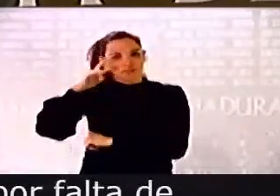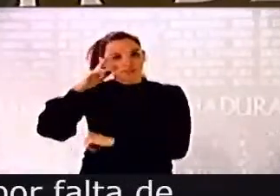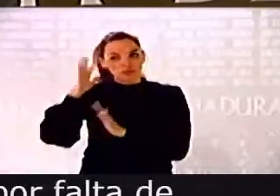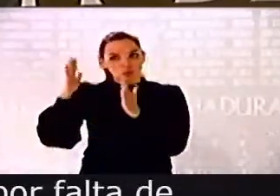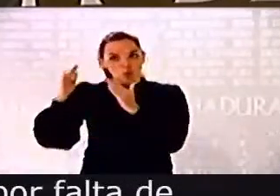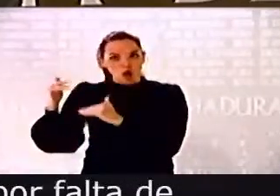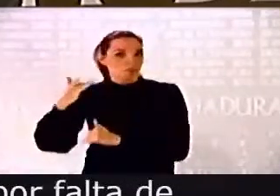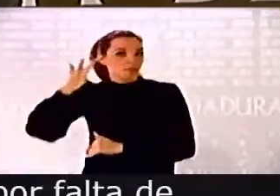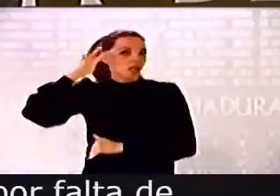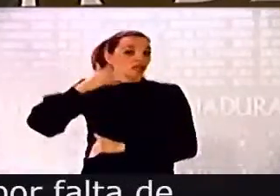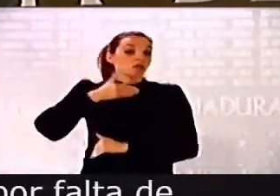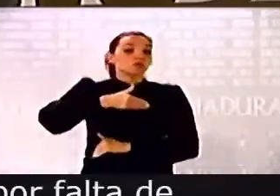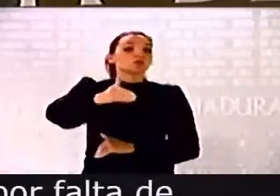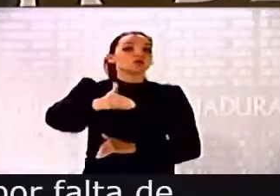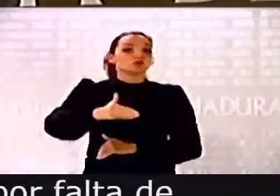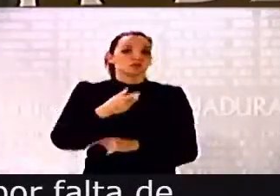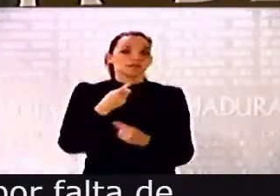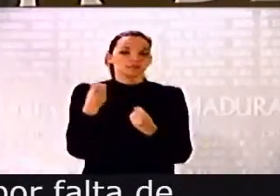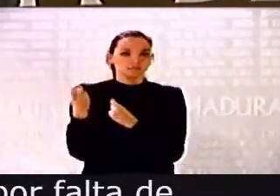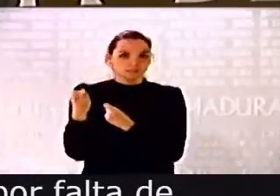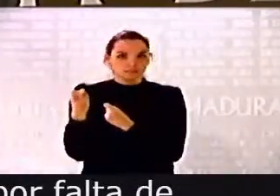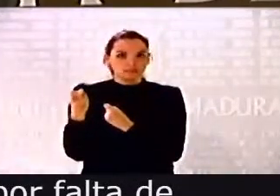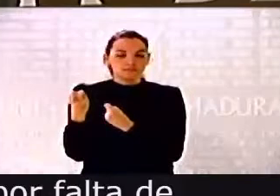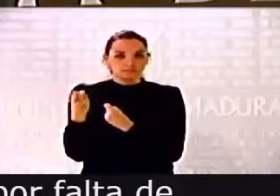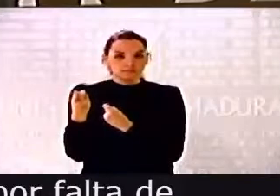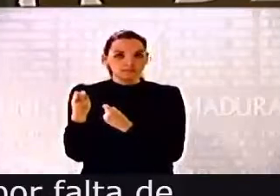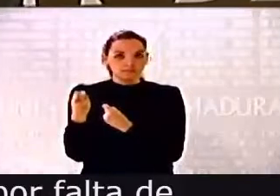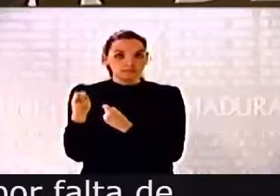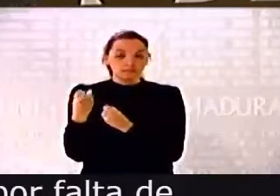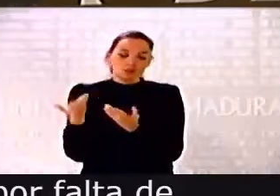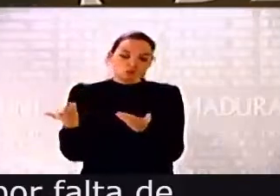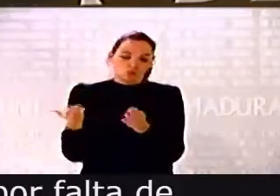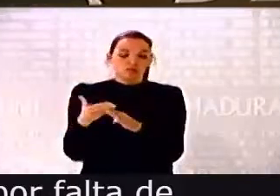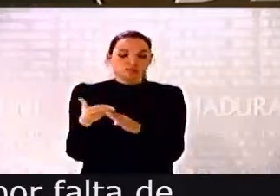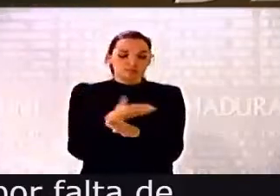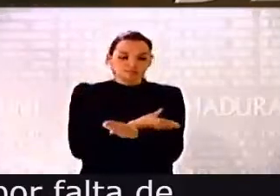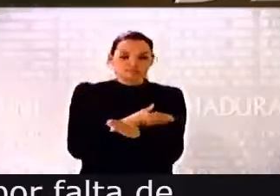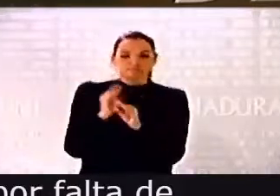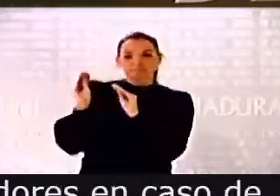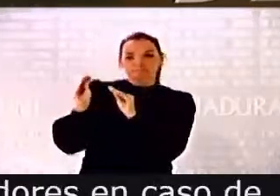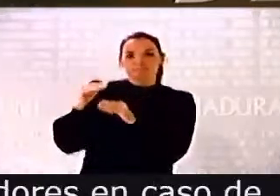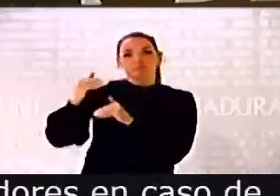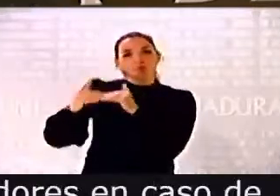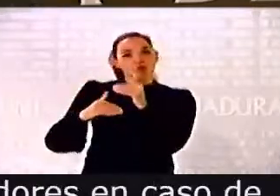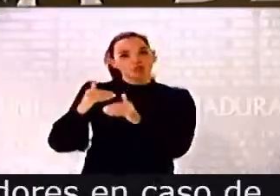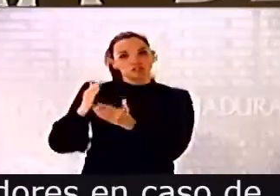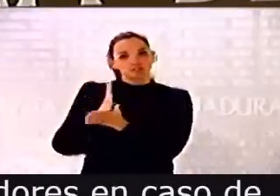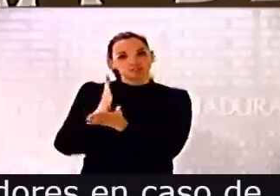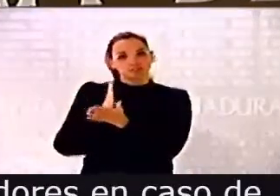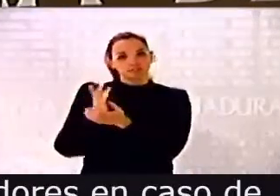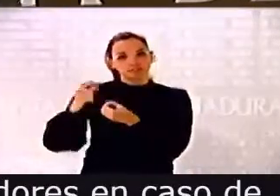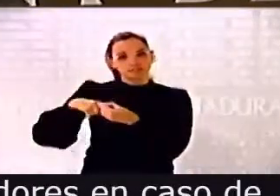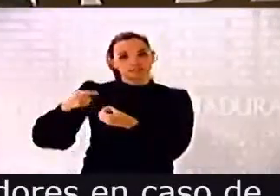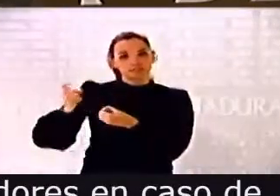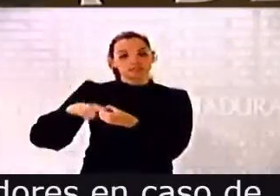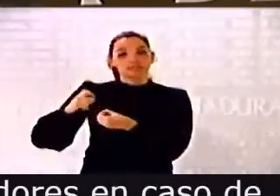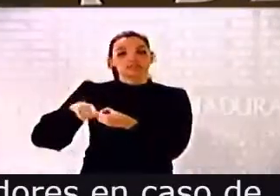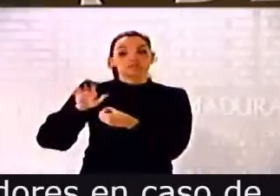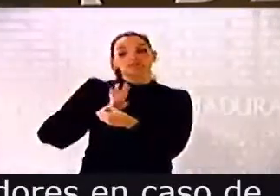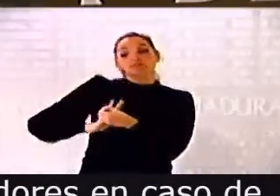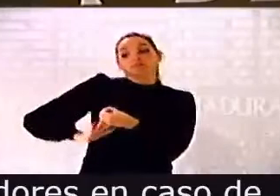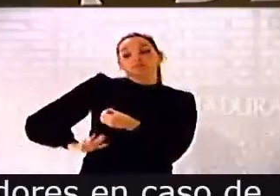el caso de que los necesitásemos. Por lo tanto, nosotros vamos a seguir con el proceso de formación por si los